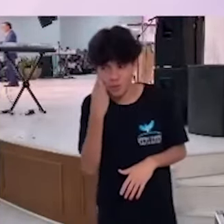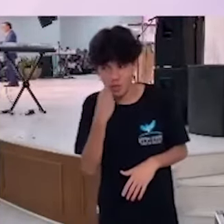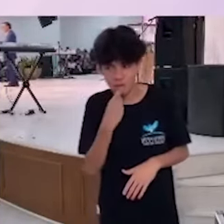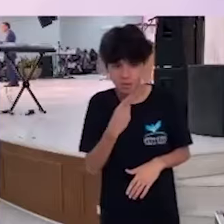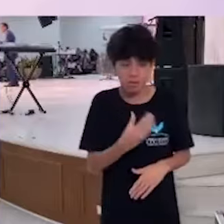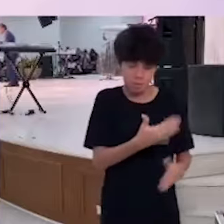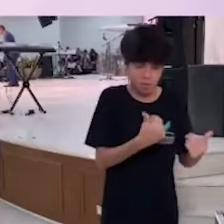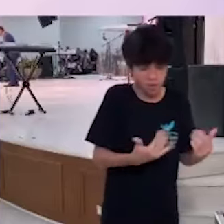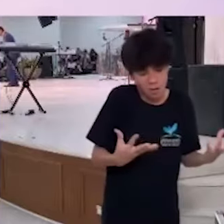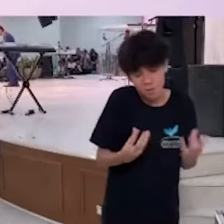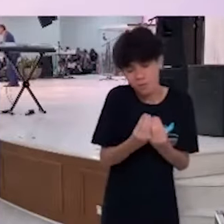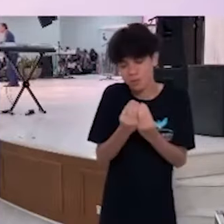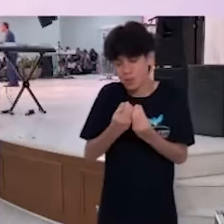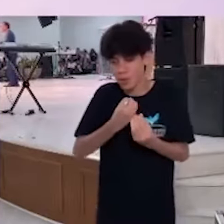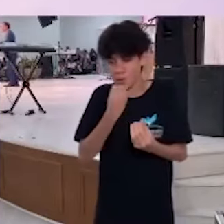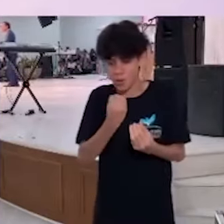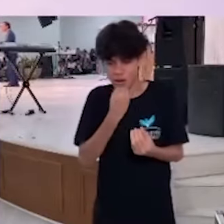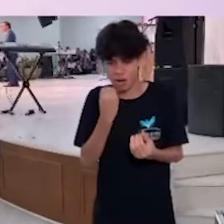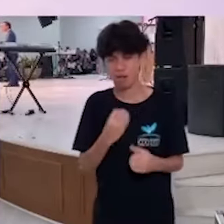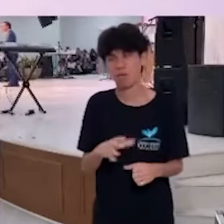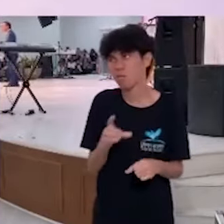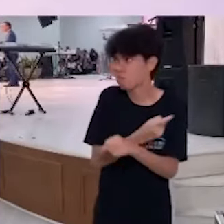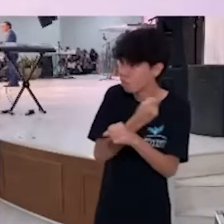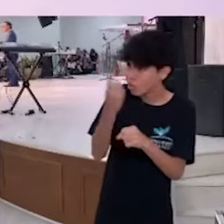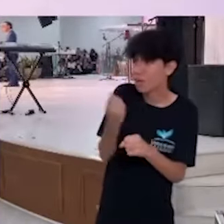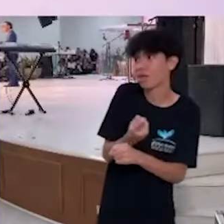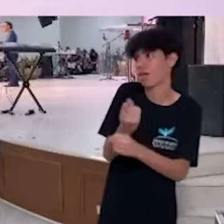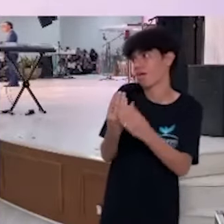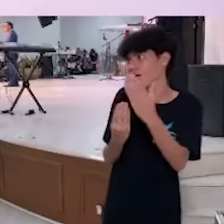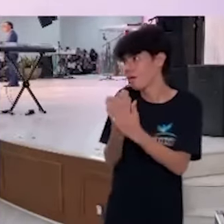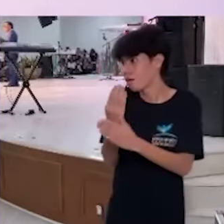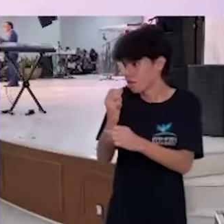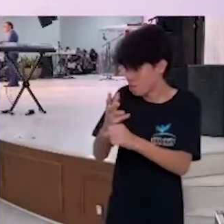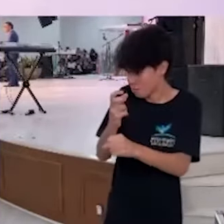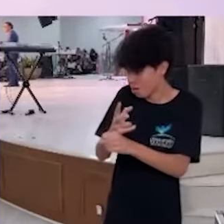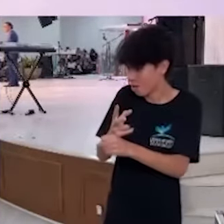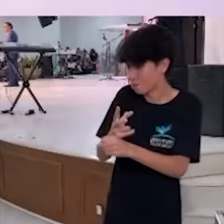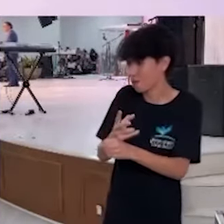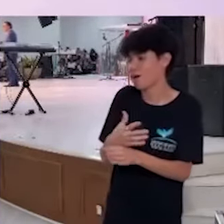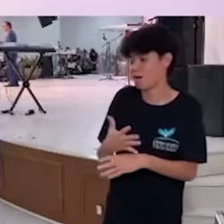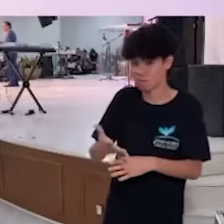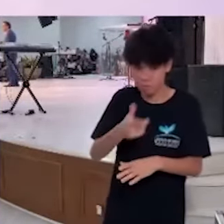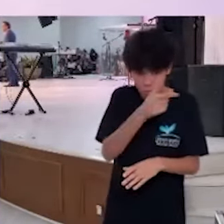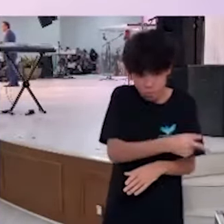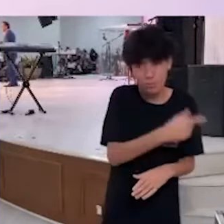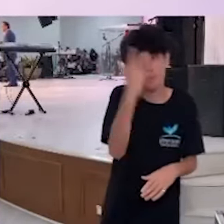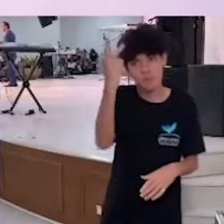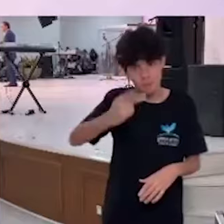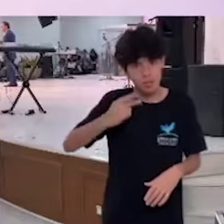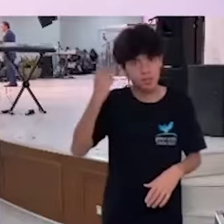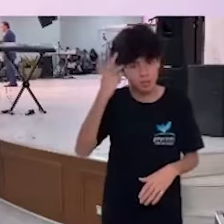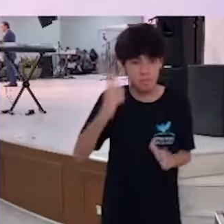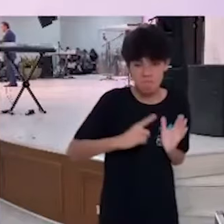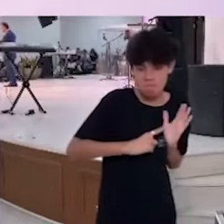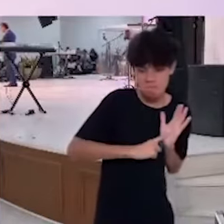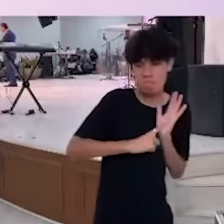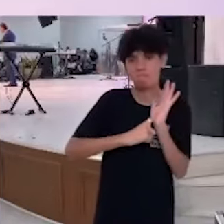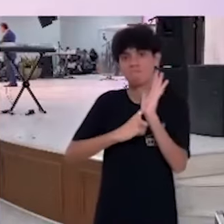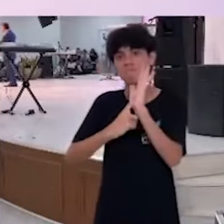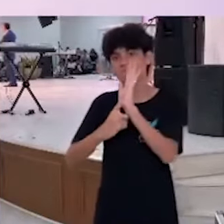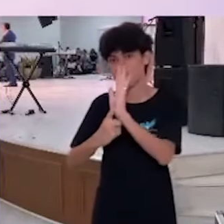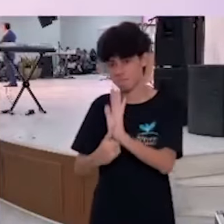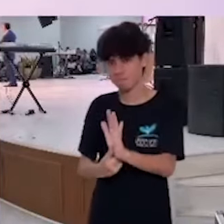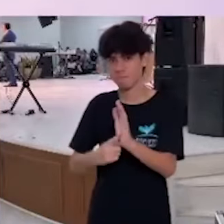temprano? Pues porque eres el pastor. Y tienes que ser ejemplo de oración. Tienes que tener un tiempo